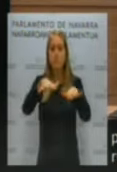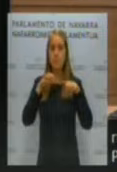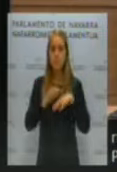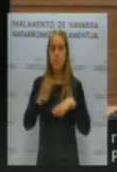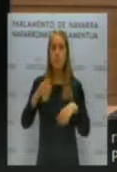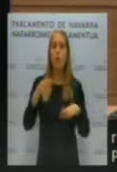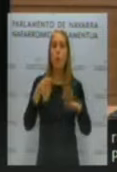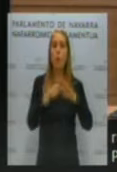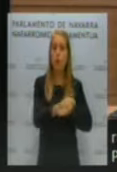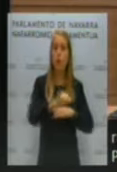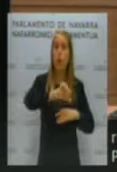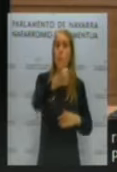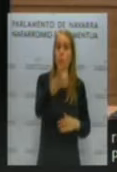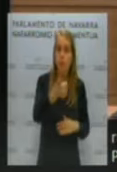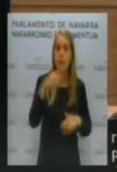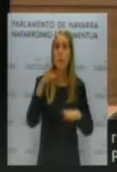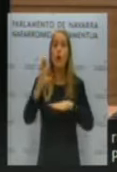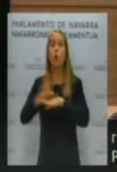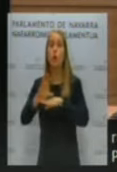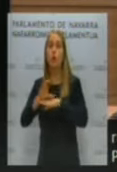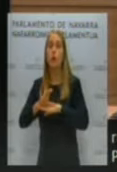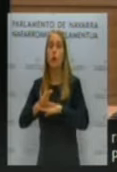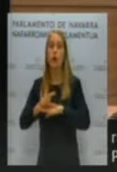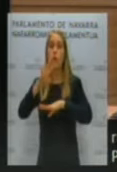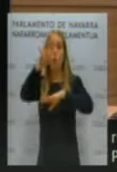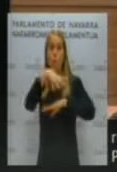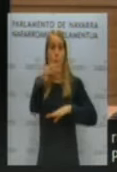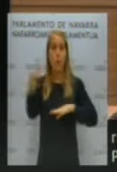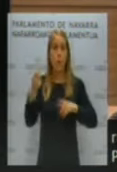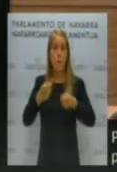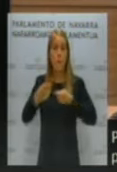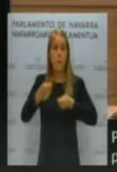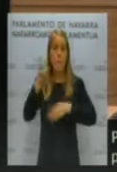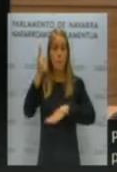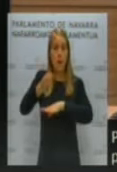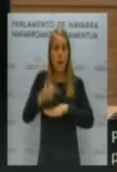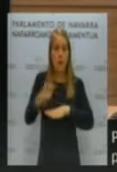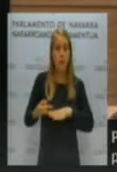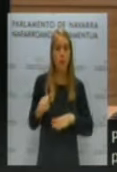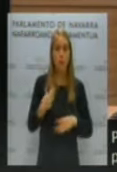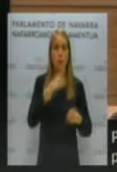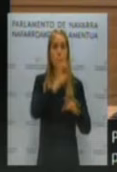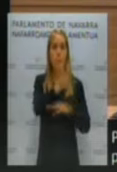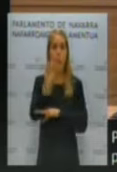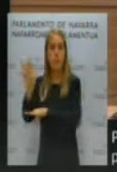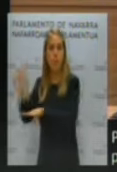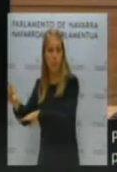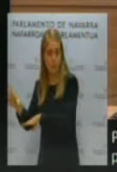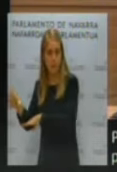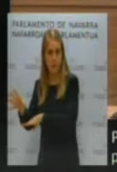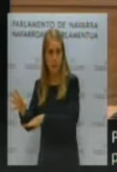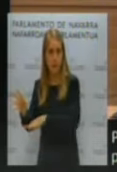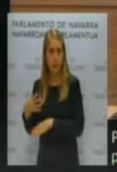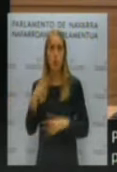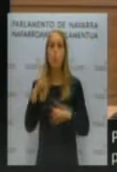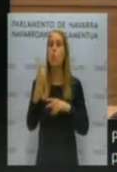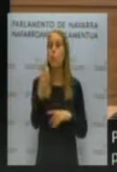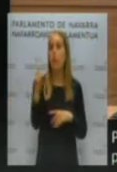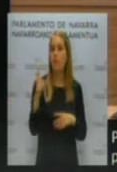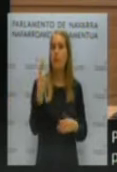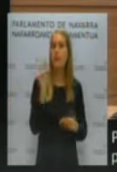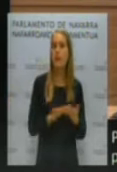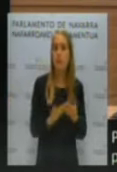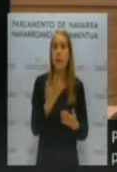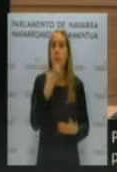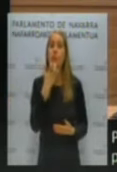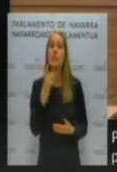una moción para que el consejero tenga que enviar el cuadro de mando sin necesidad de pedirlo a los grupos parlamentarios. Se ha aprobado una moción. ¿Sabe lo que ocurre? Que si no lo pedimos